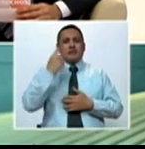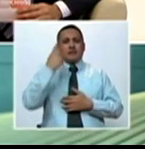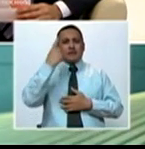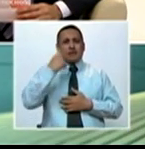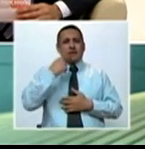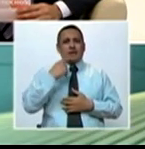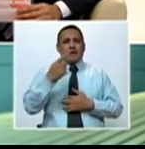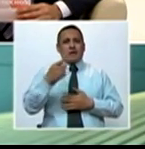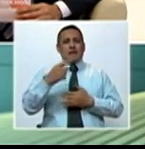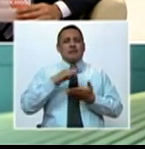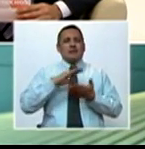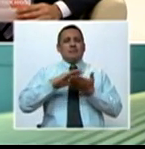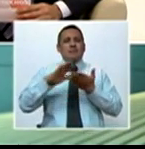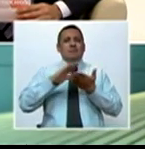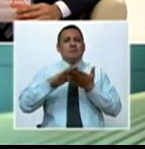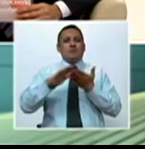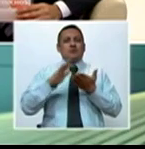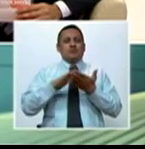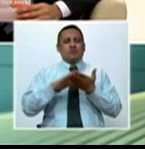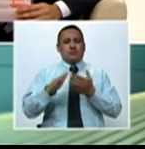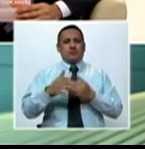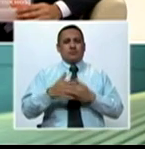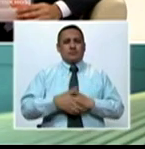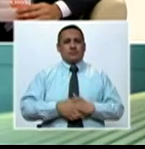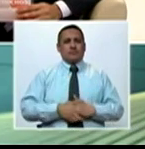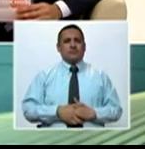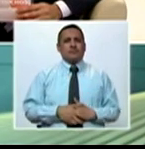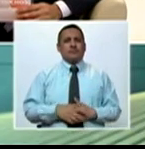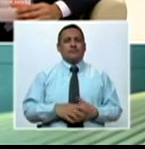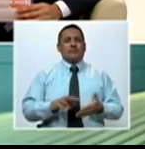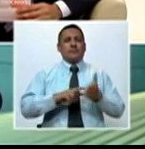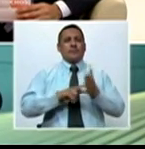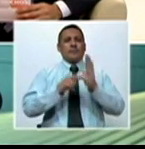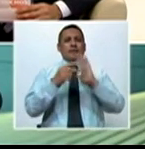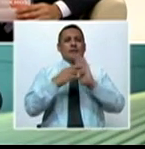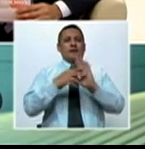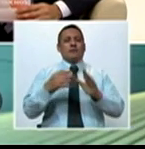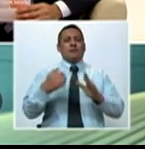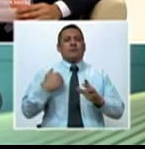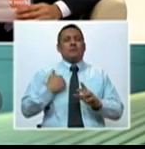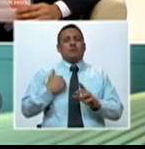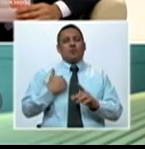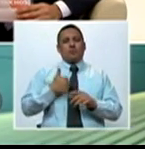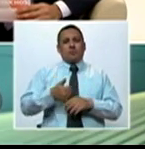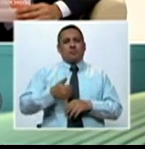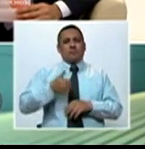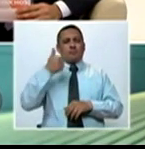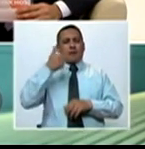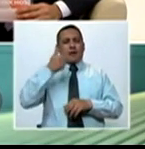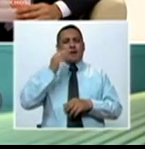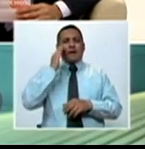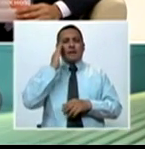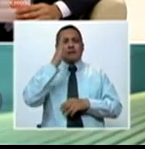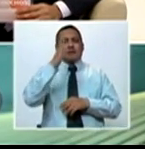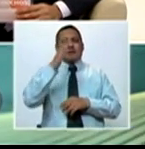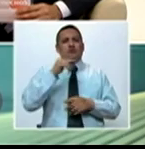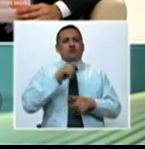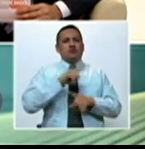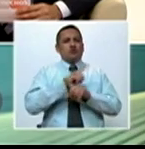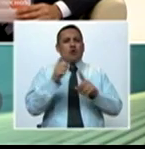de servicios. Correcto. O sea que por cuenta ajena. Entonces no le pagaba